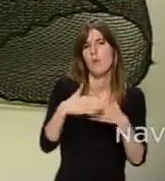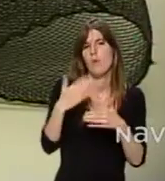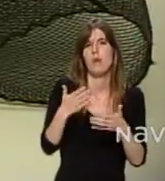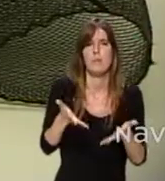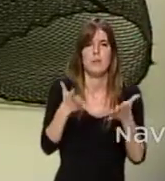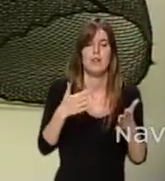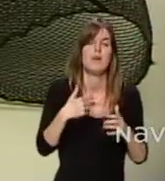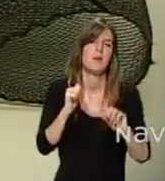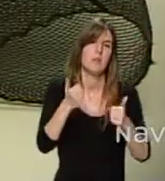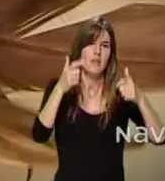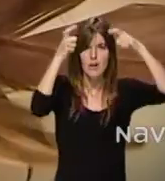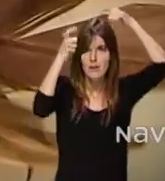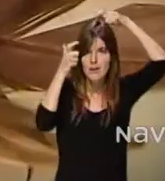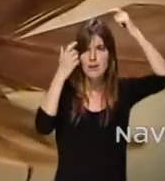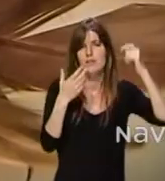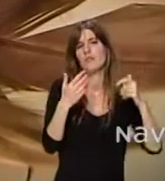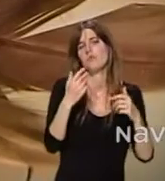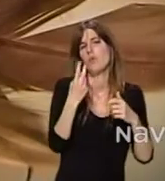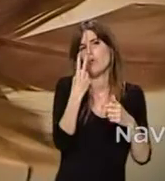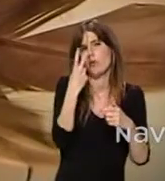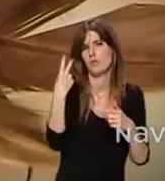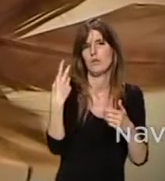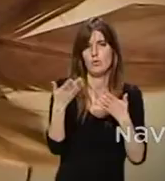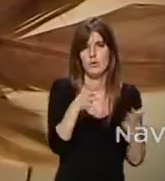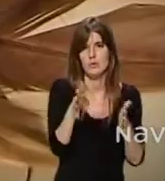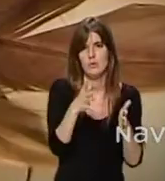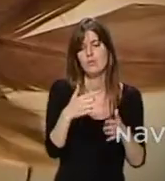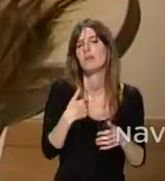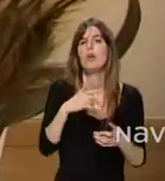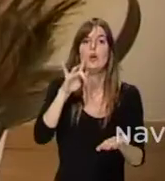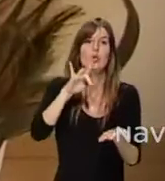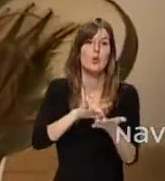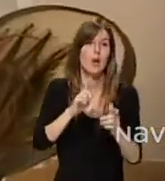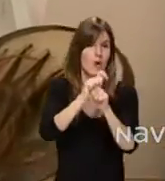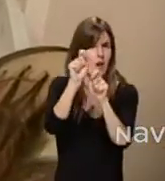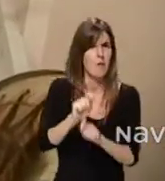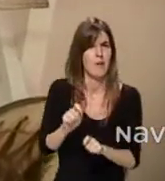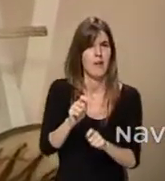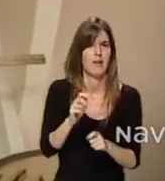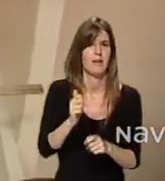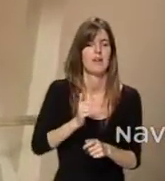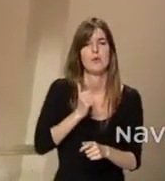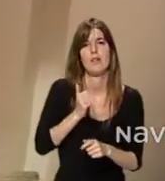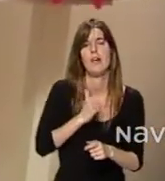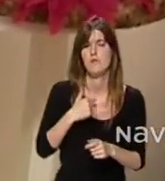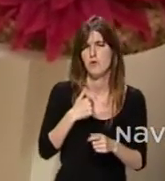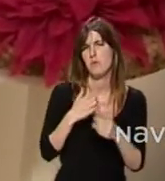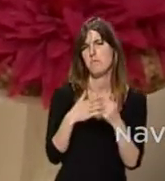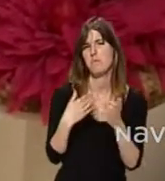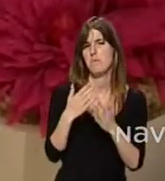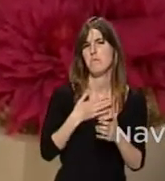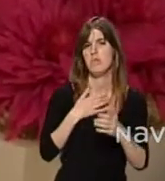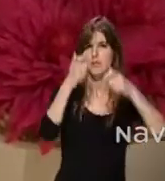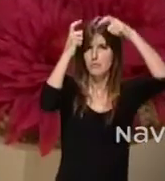de los tocados y los complementos ahora unos dos años o así. Tenía una boda y bueno, creé mi propio